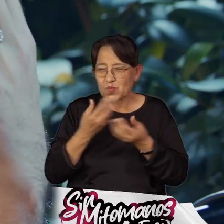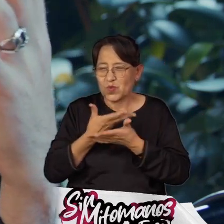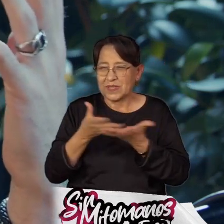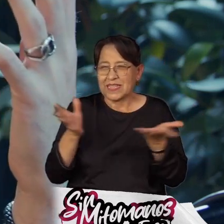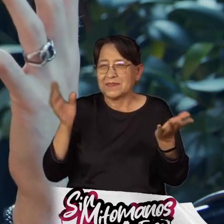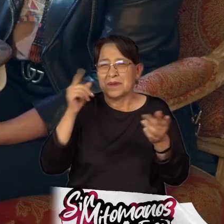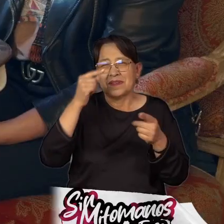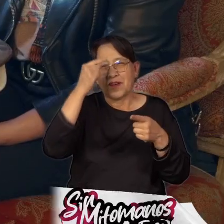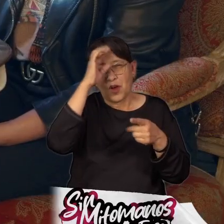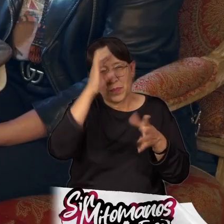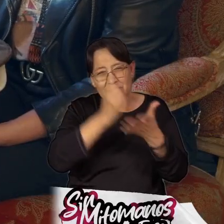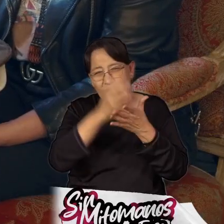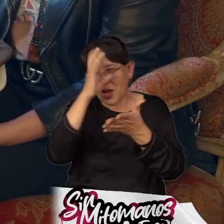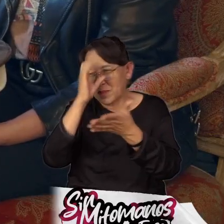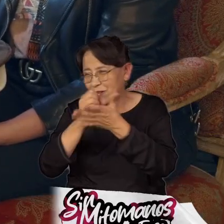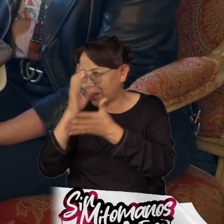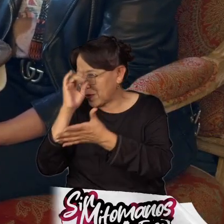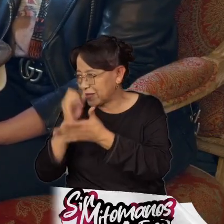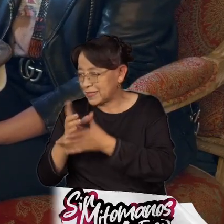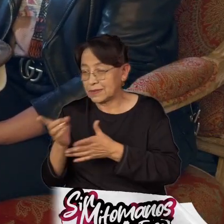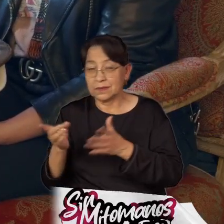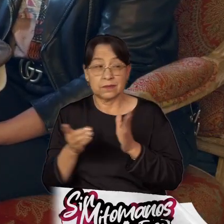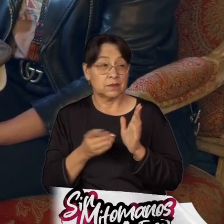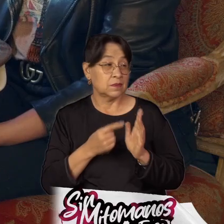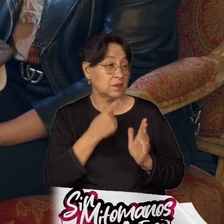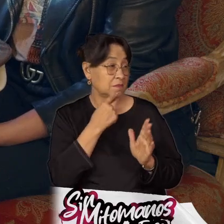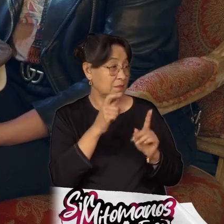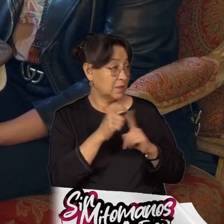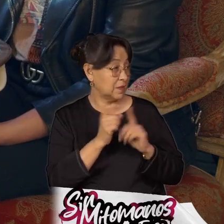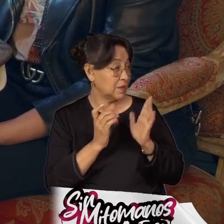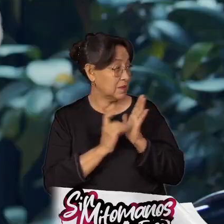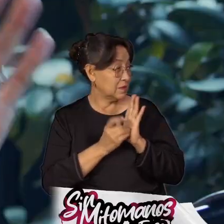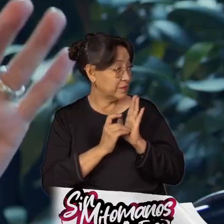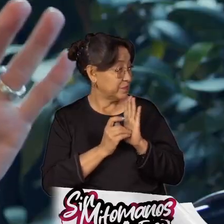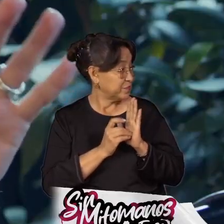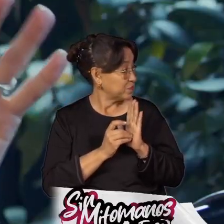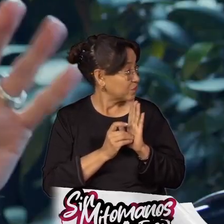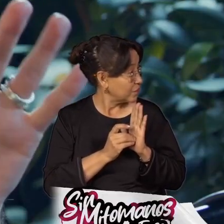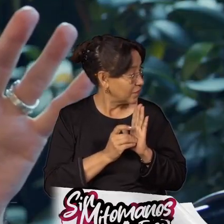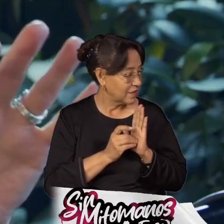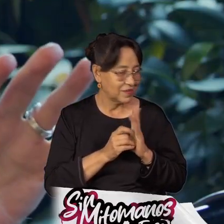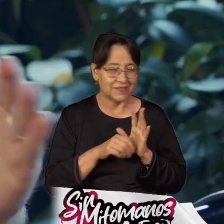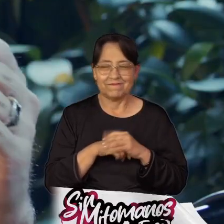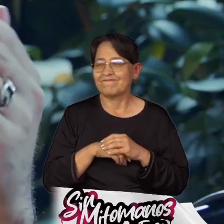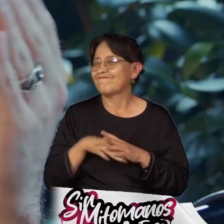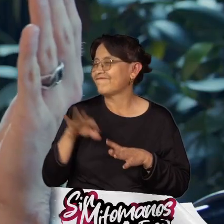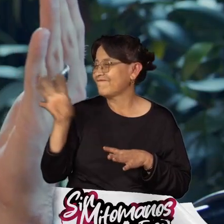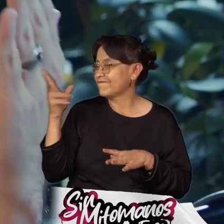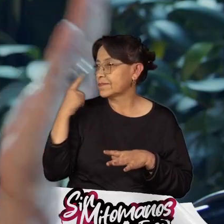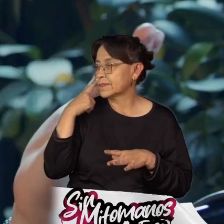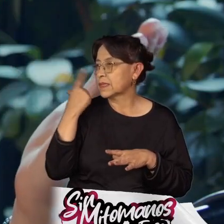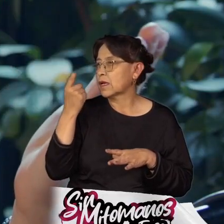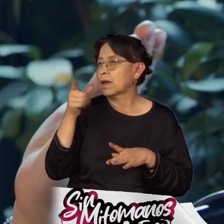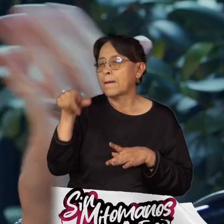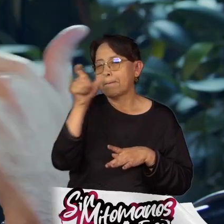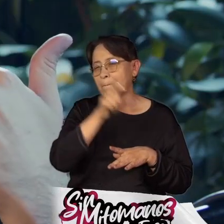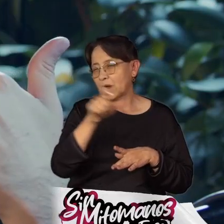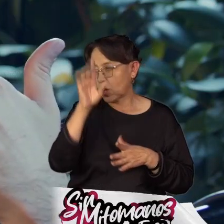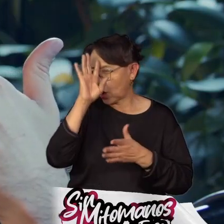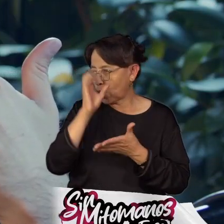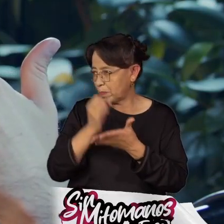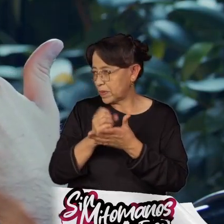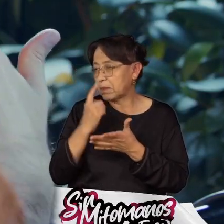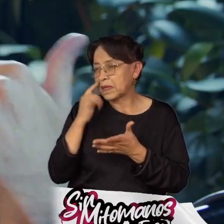Ay, de yuxtaposiciones y encuentros Diccionario. positivos que van y vienen. Lo cierto de todo este asunto es que hay gente que opina al respecto